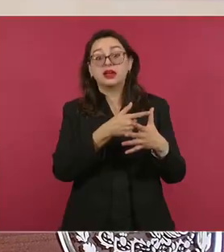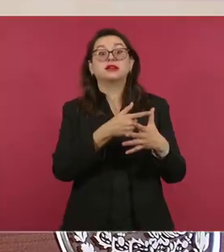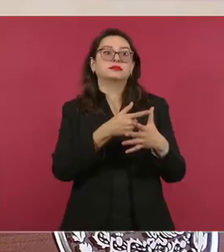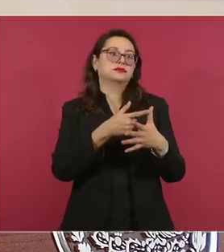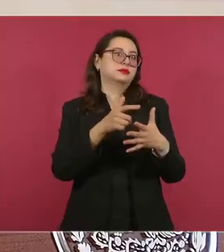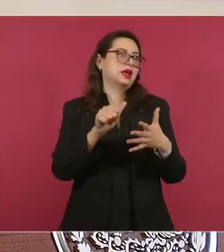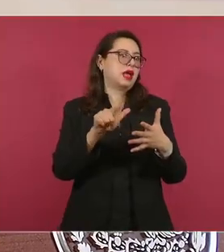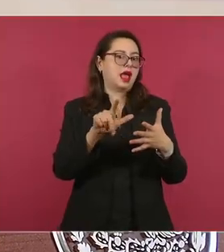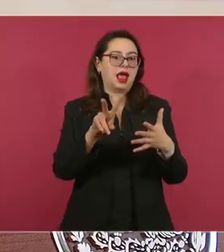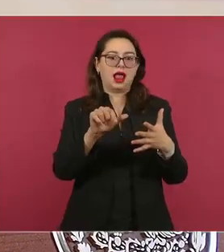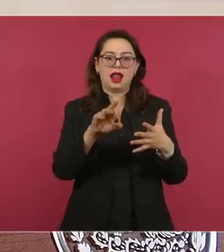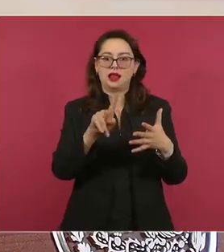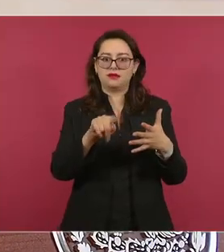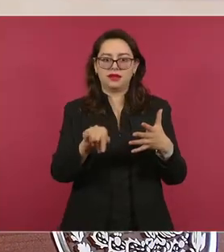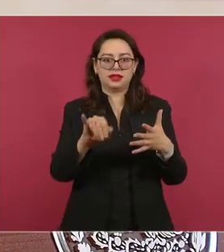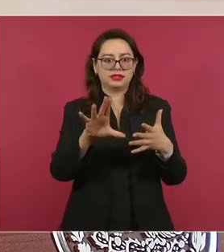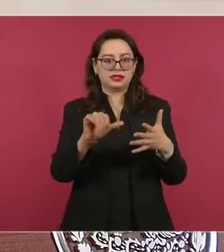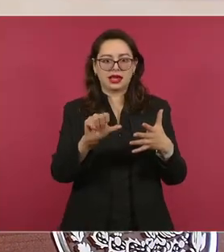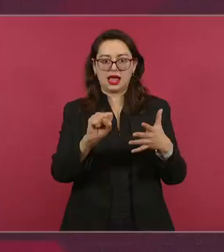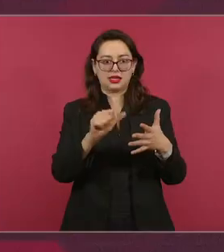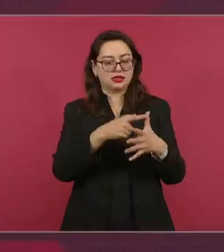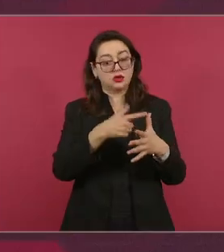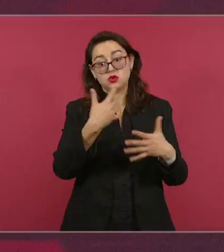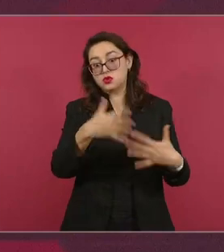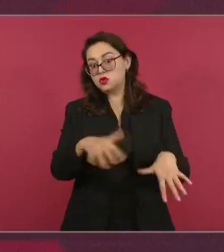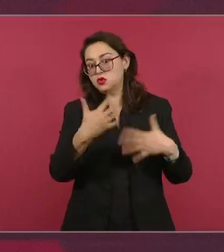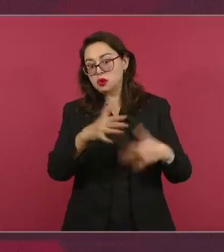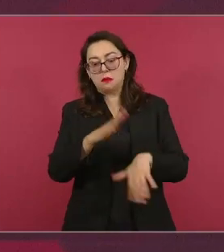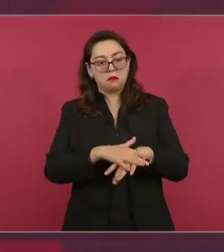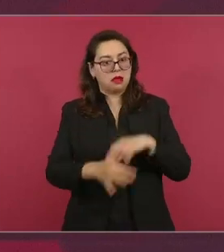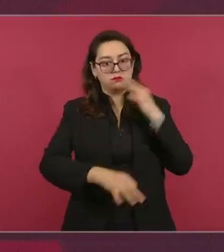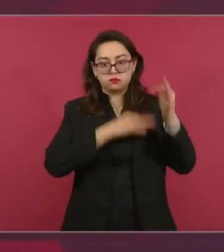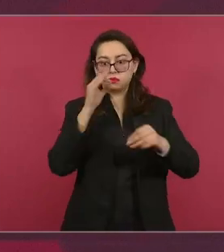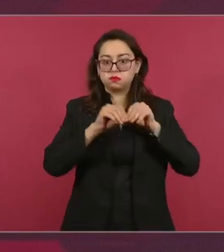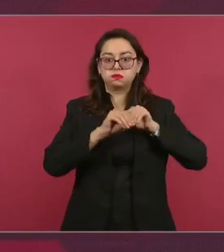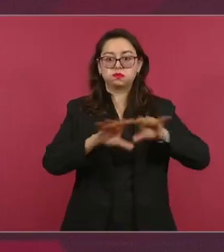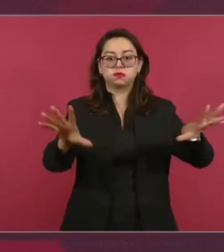Álvarez y Casa, está en todo.